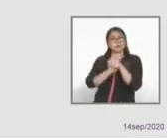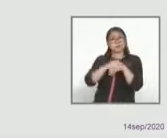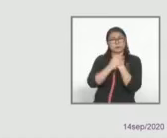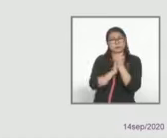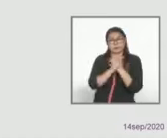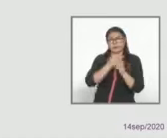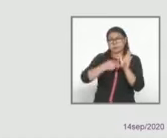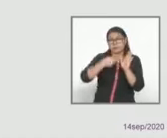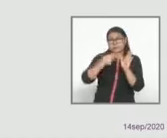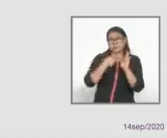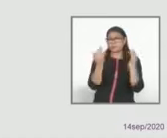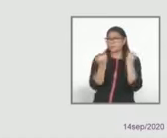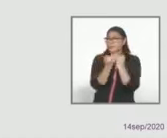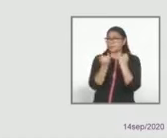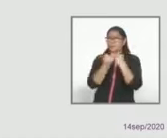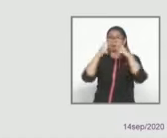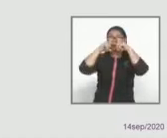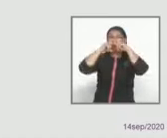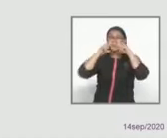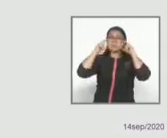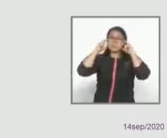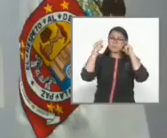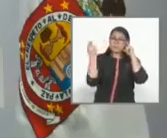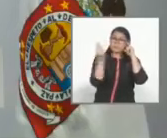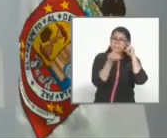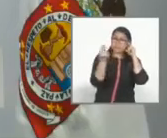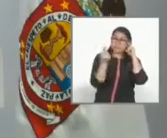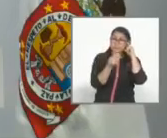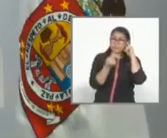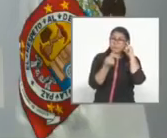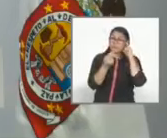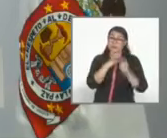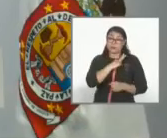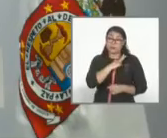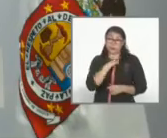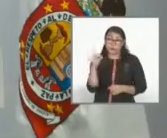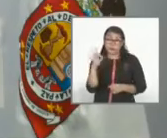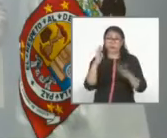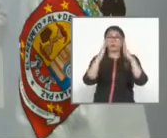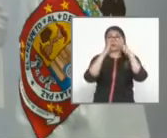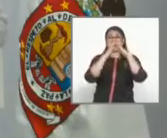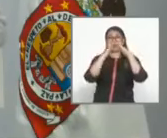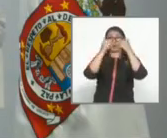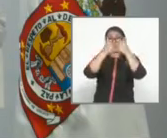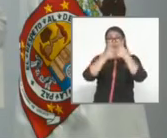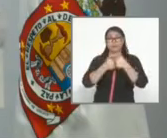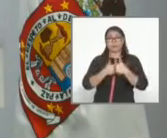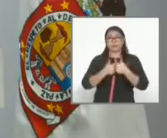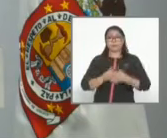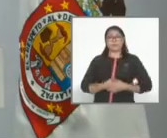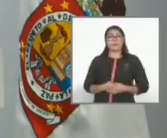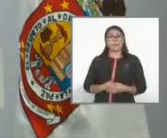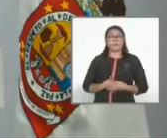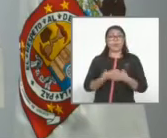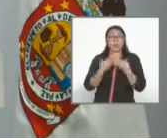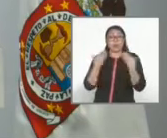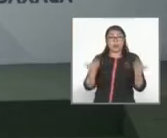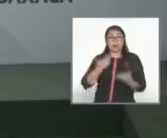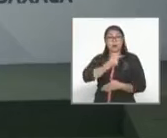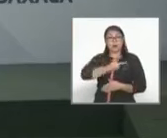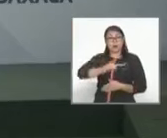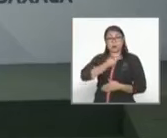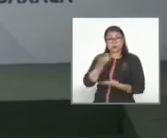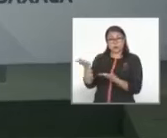uso correcto de cubrebocas y, en la medida de lo posible, permanecer en casa. Tengo el gusto el día de hoy